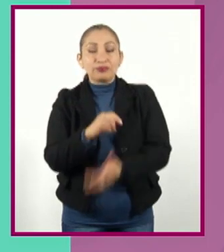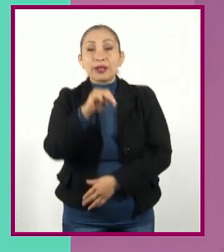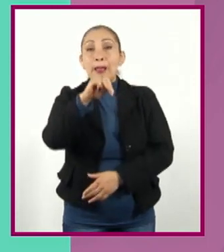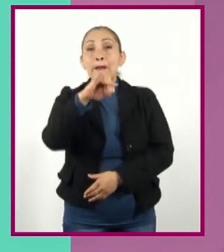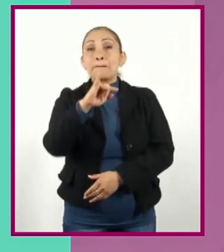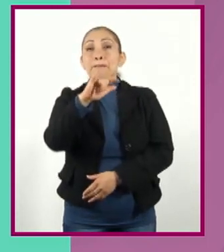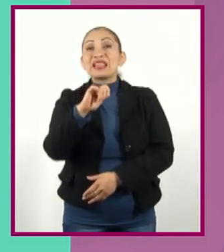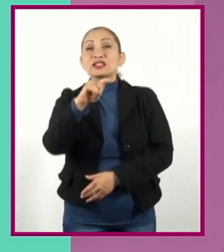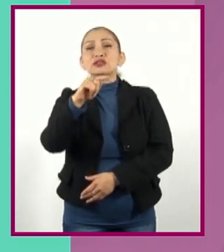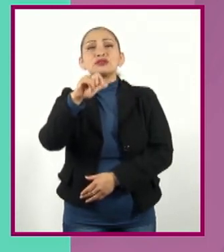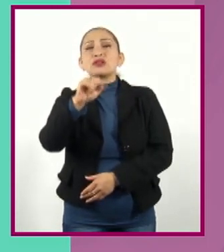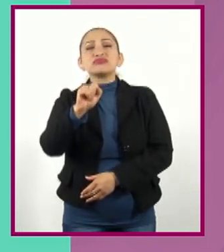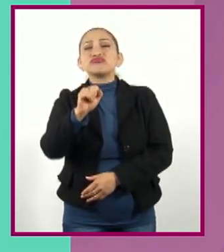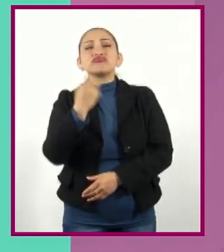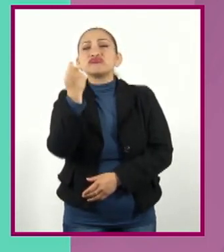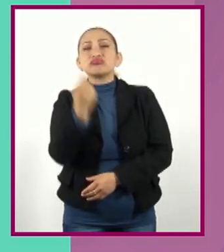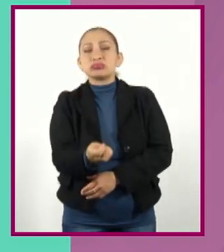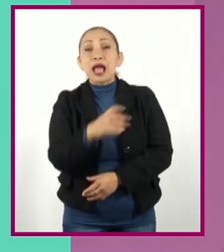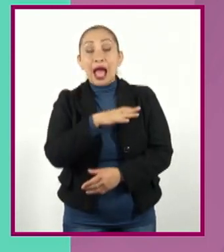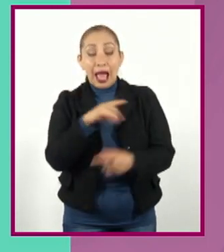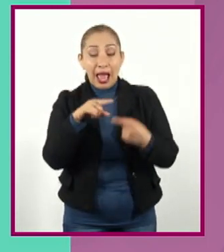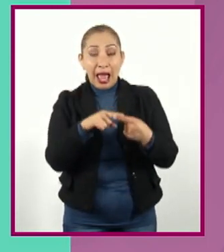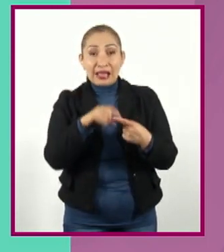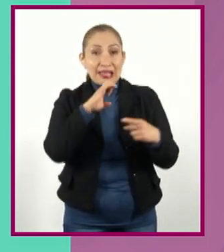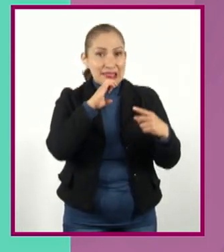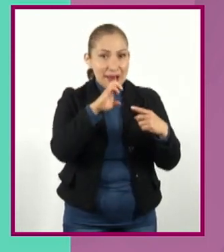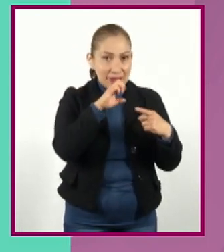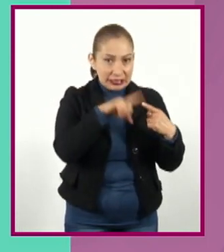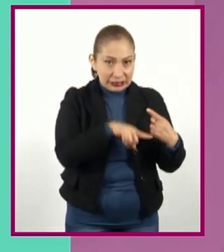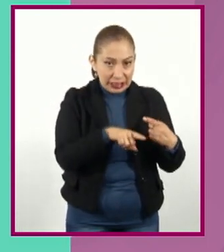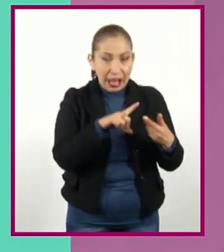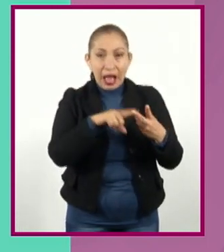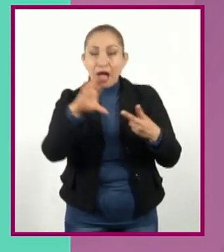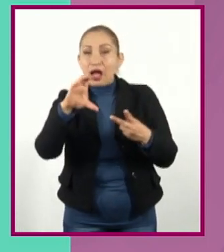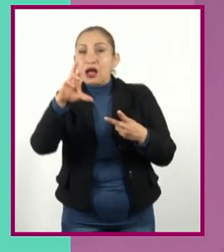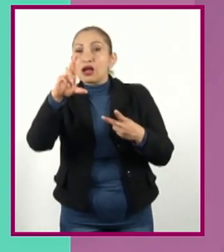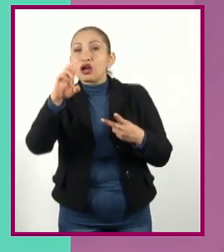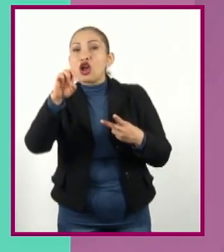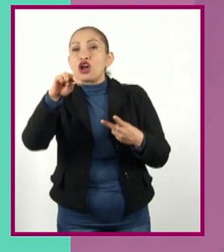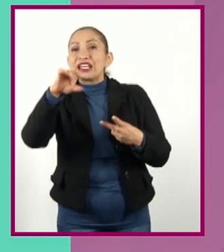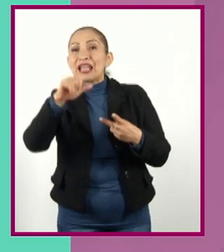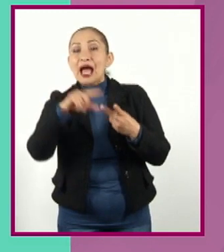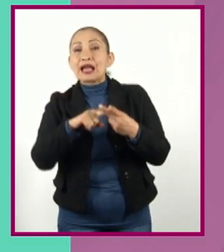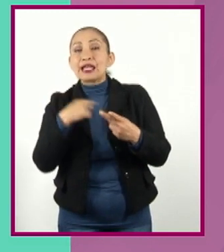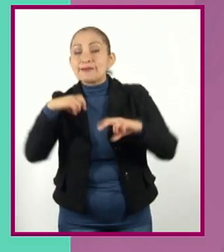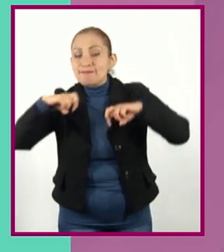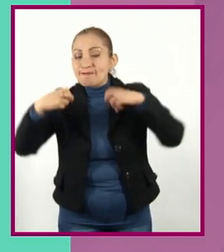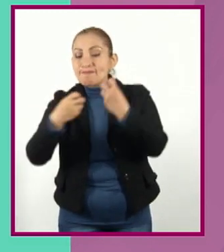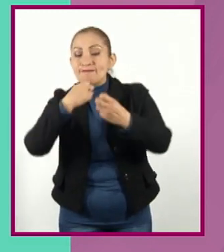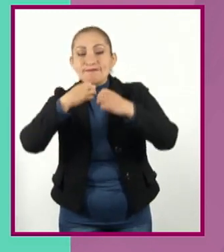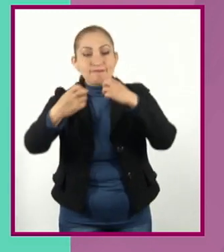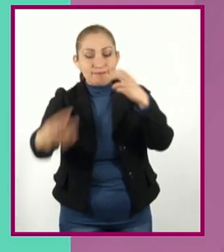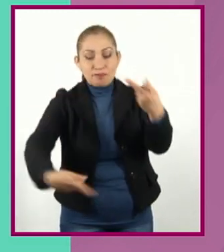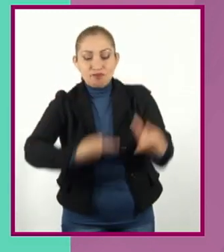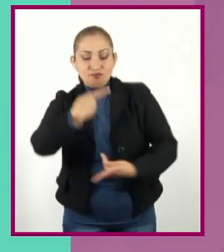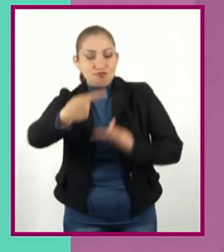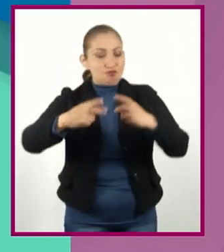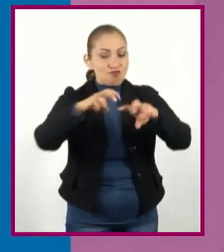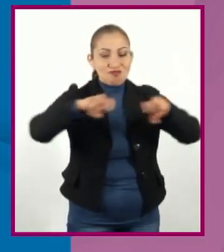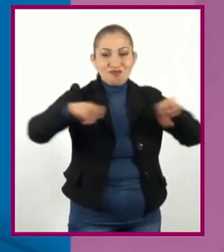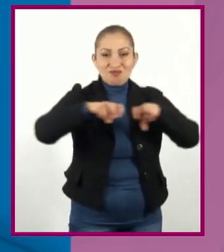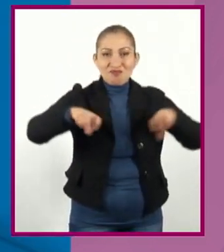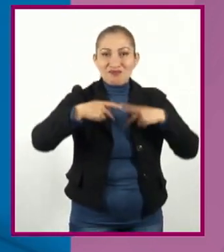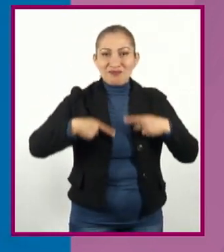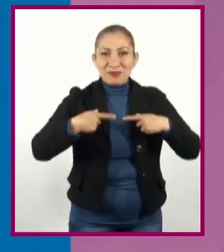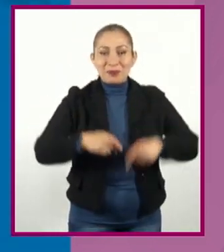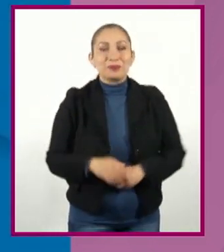Mixtos. En esta categoría entran la entrevista, la crónica y la rueda de prensa.